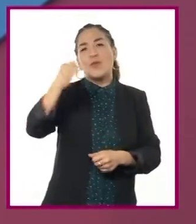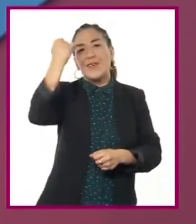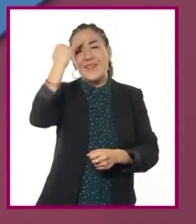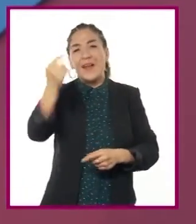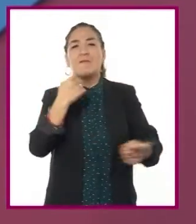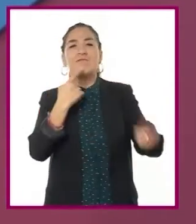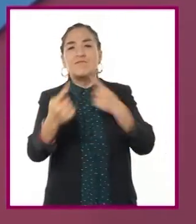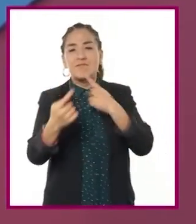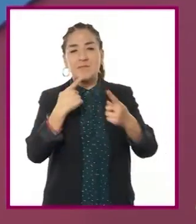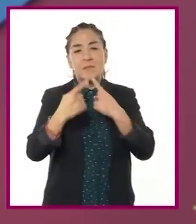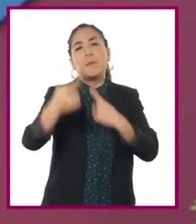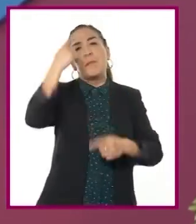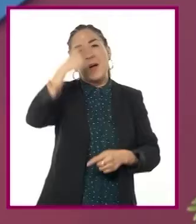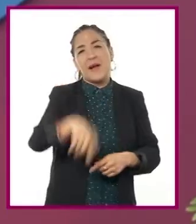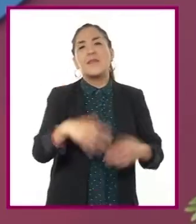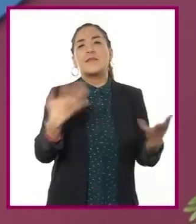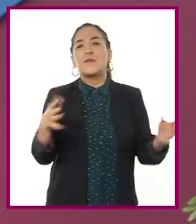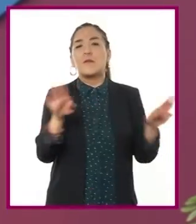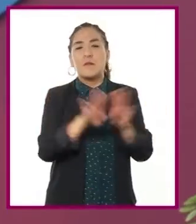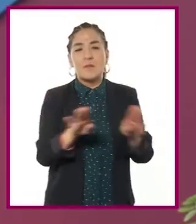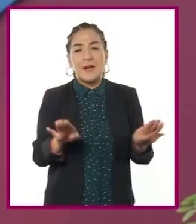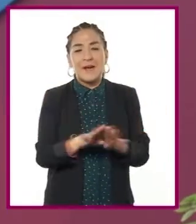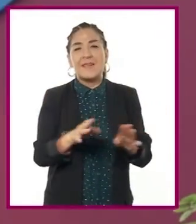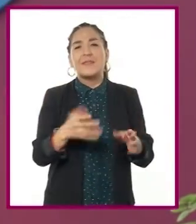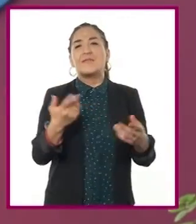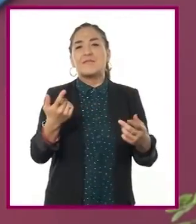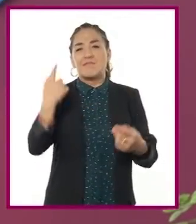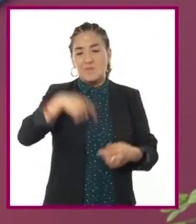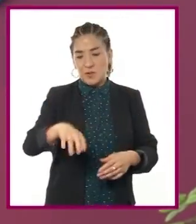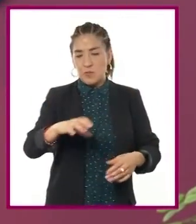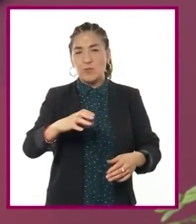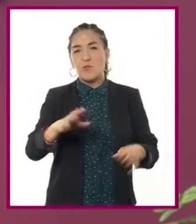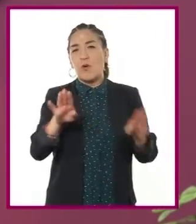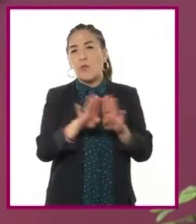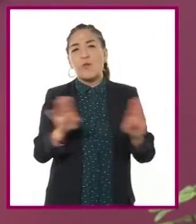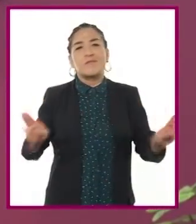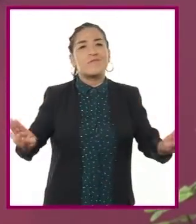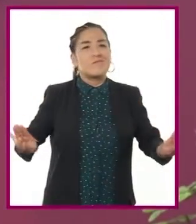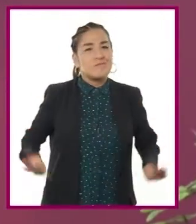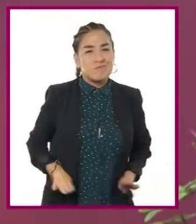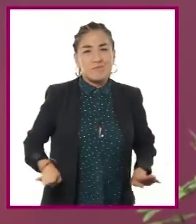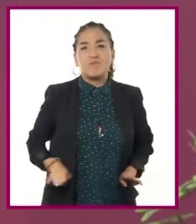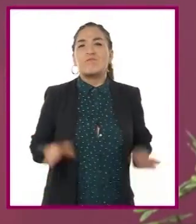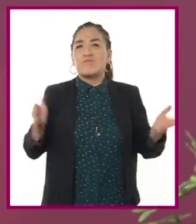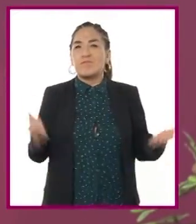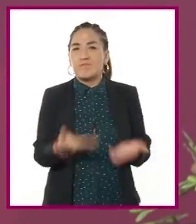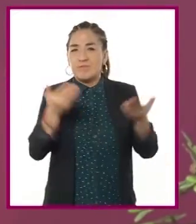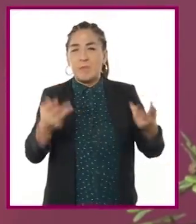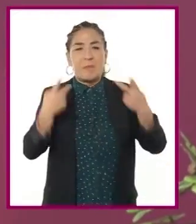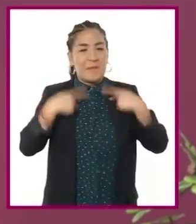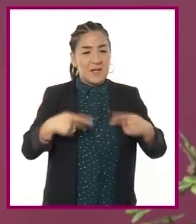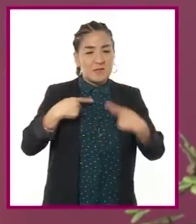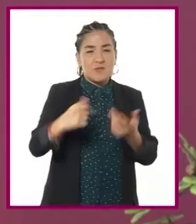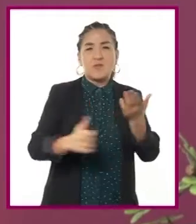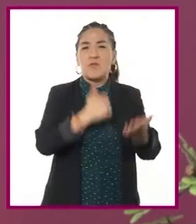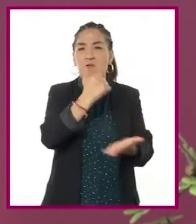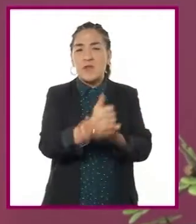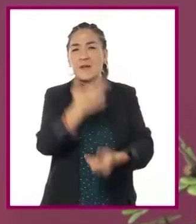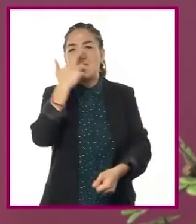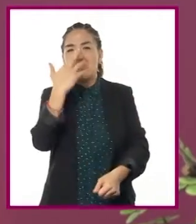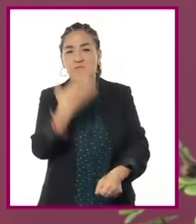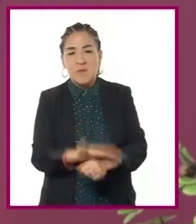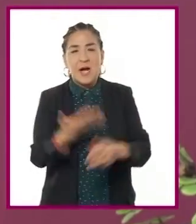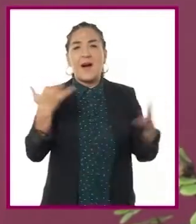sus críticas para despertar su potencia moral, creando ciudadanos activos, políticamente